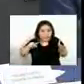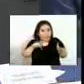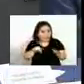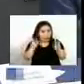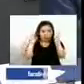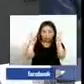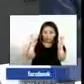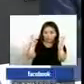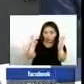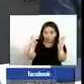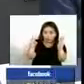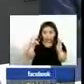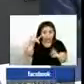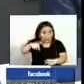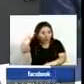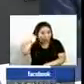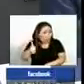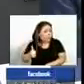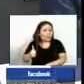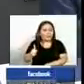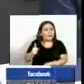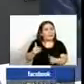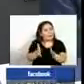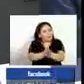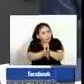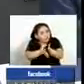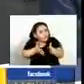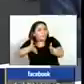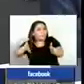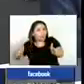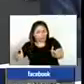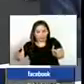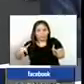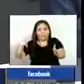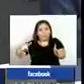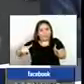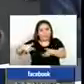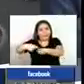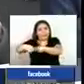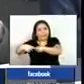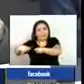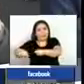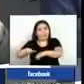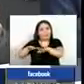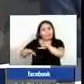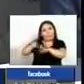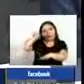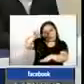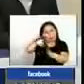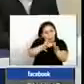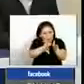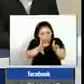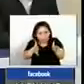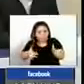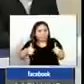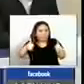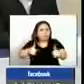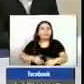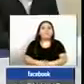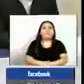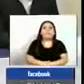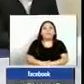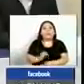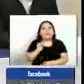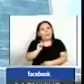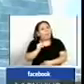el mes de agosto, sino de acá a diciembre y que gracias a Dios vamos bastante bien. Y aunque esta